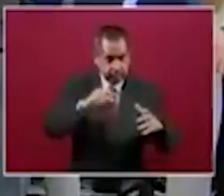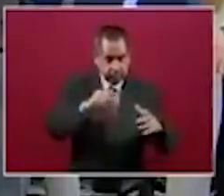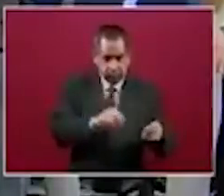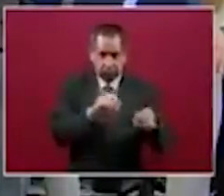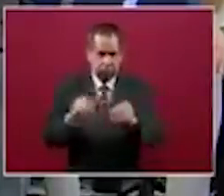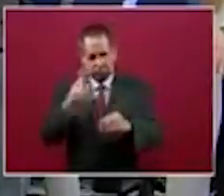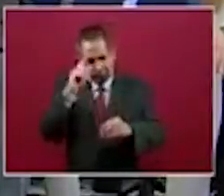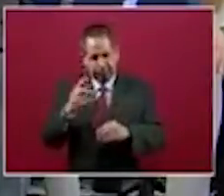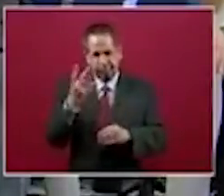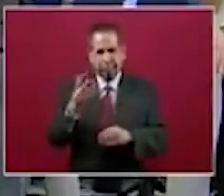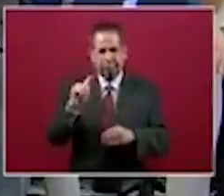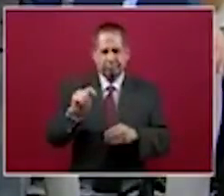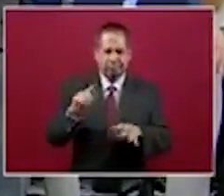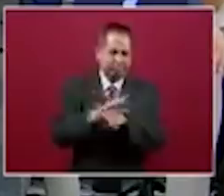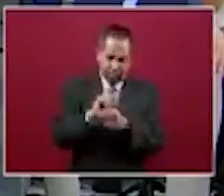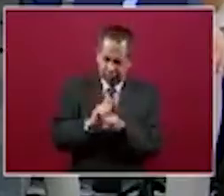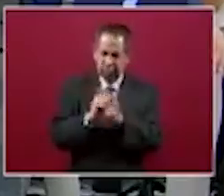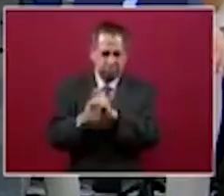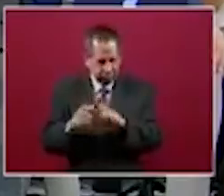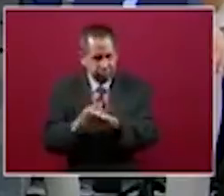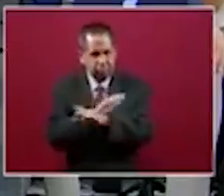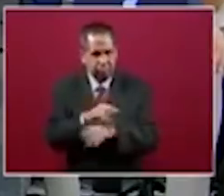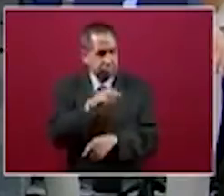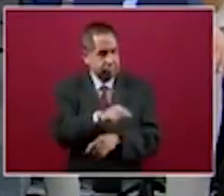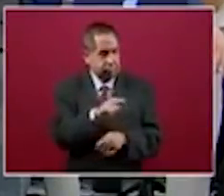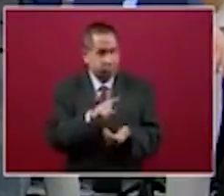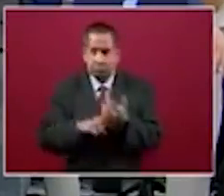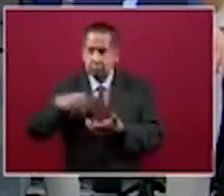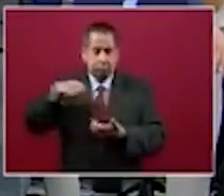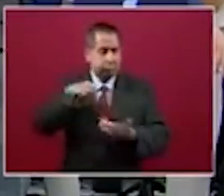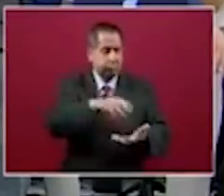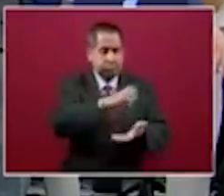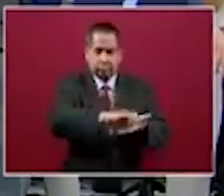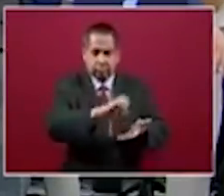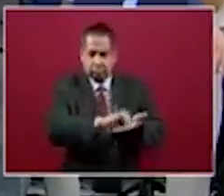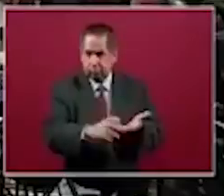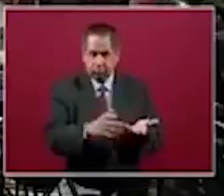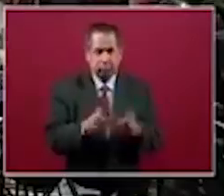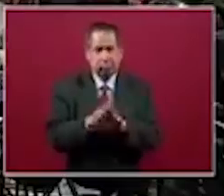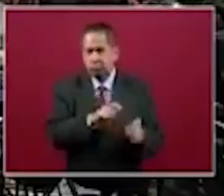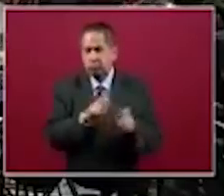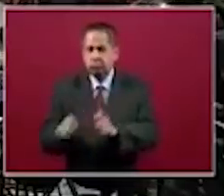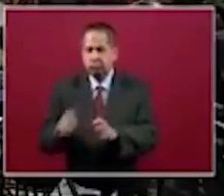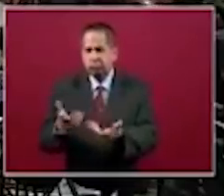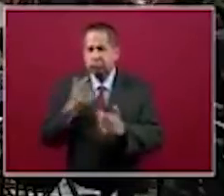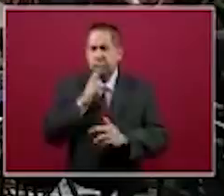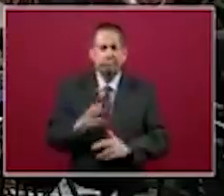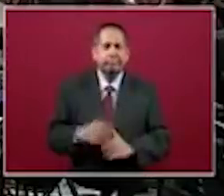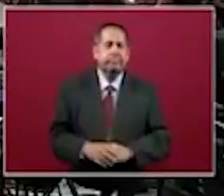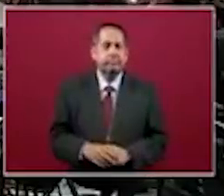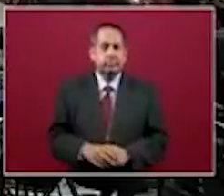hacia la cuarta transformación? Porque deben de colaborar, porque están viviendo del erario del país. Presidente, si me da una respuesta.